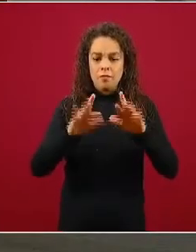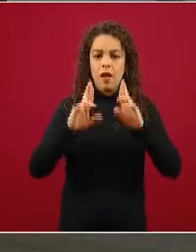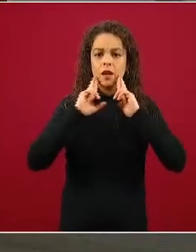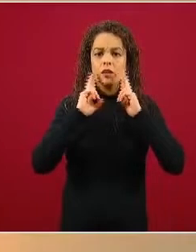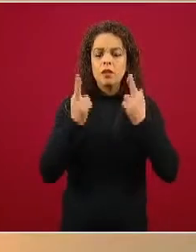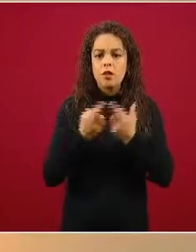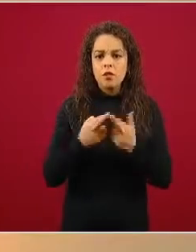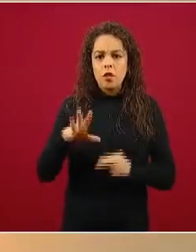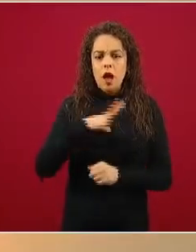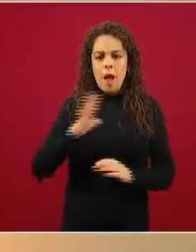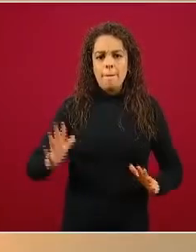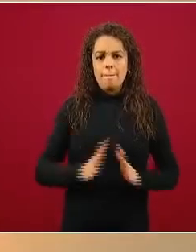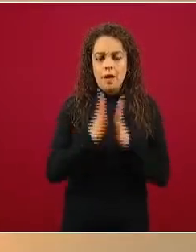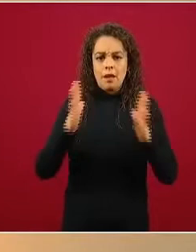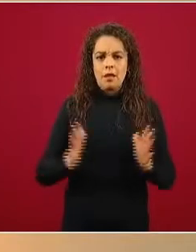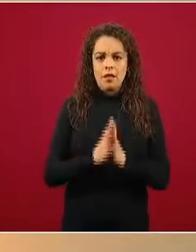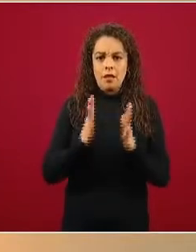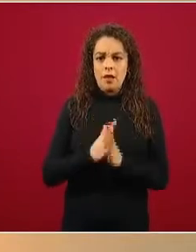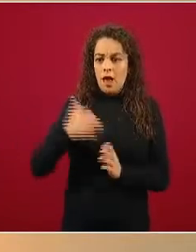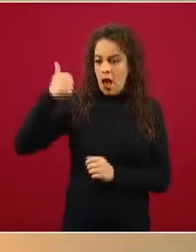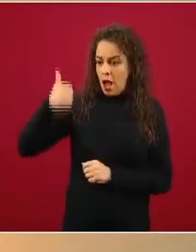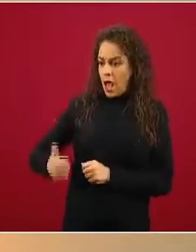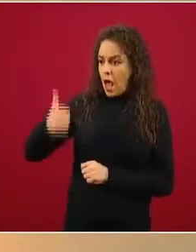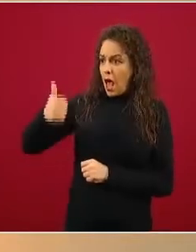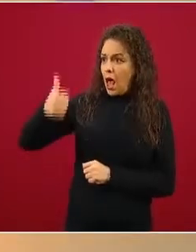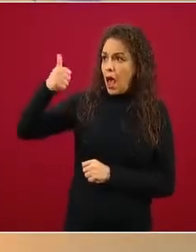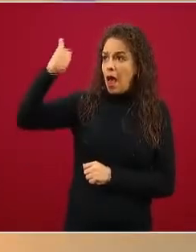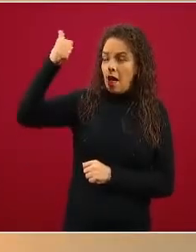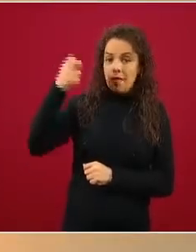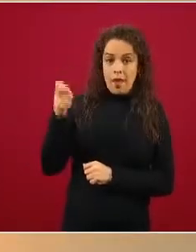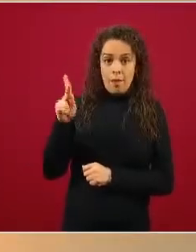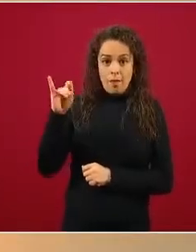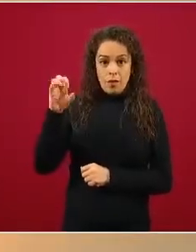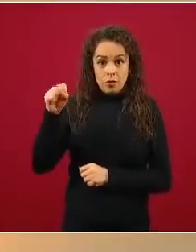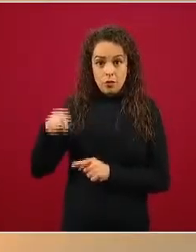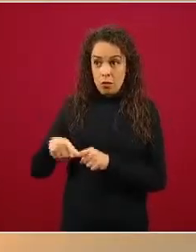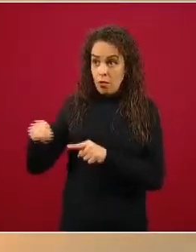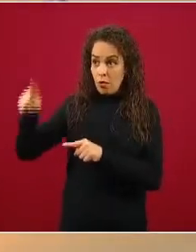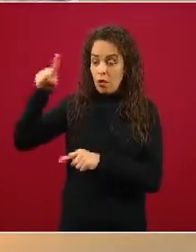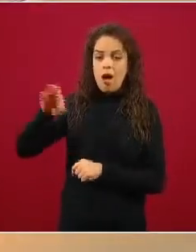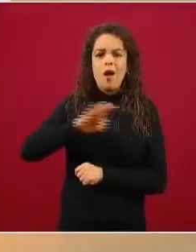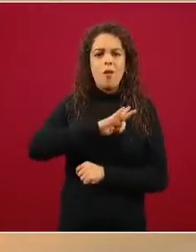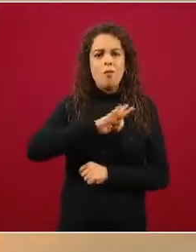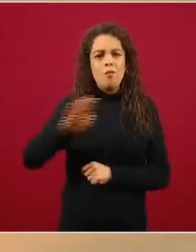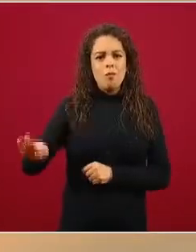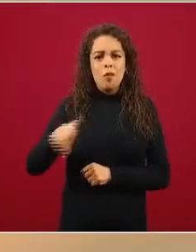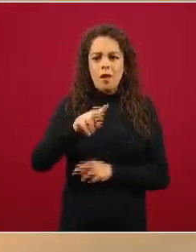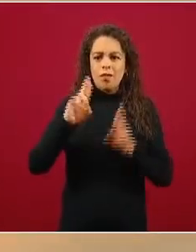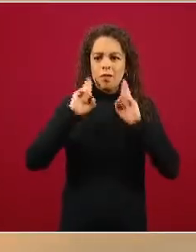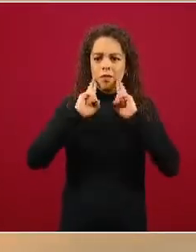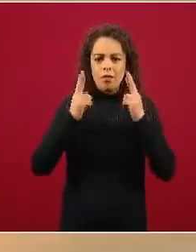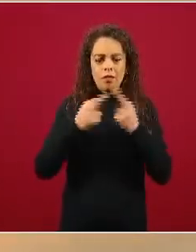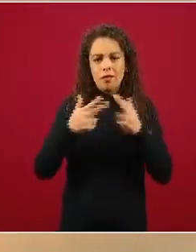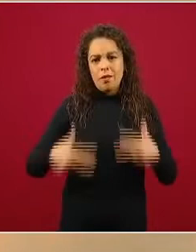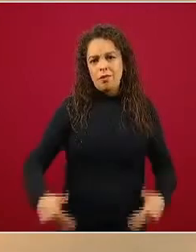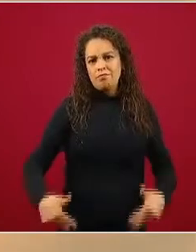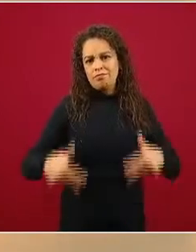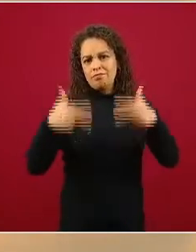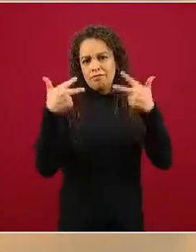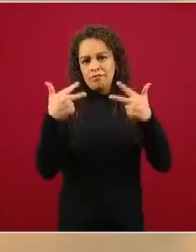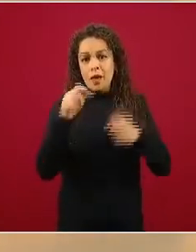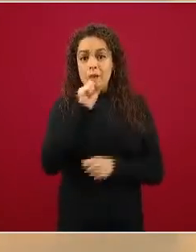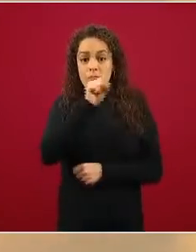participando personal de cada uno de los pisos, es posible que se lleven a cabo reuniones a distancia, aunque estén en el mismo lugar,